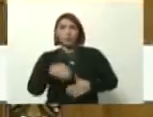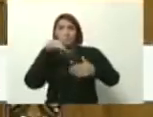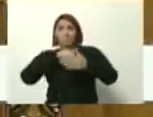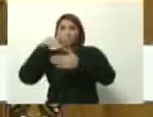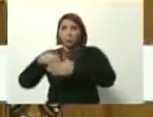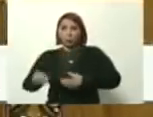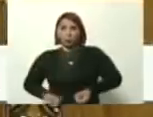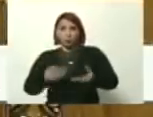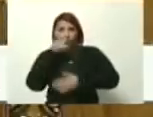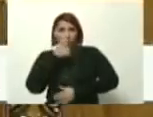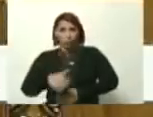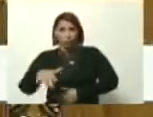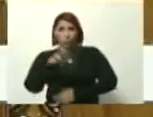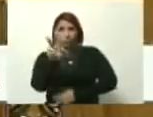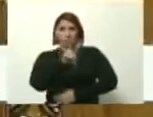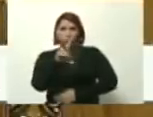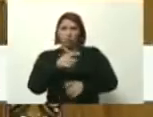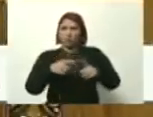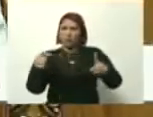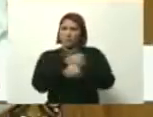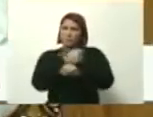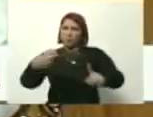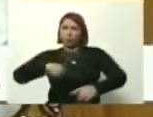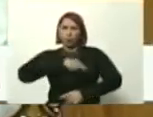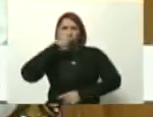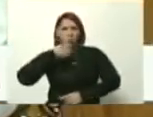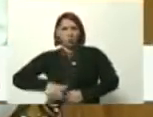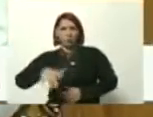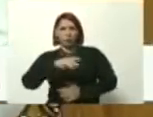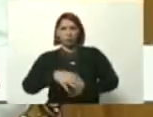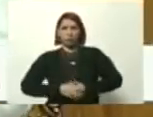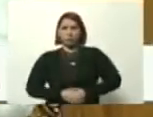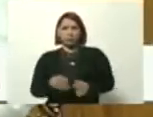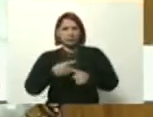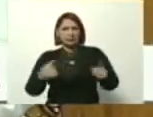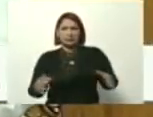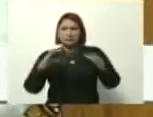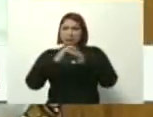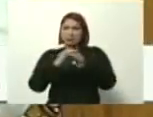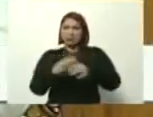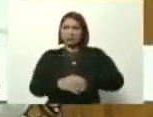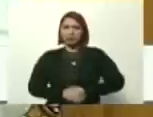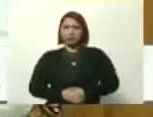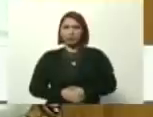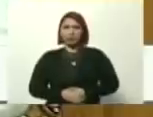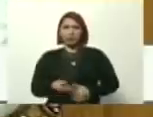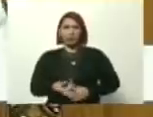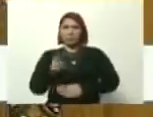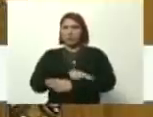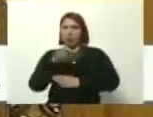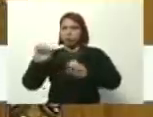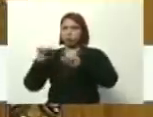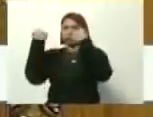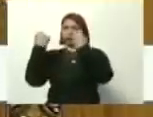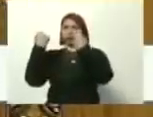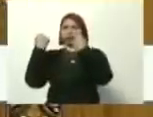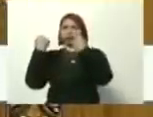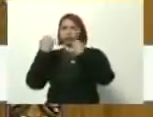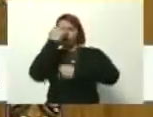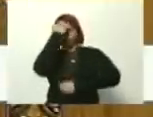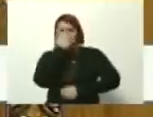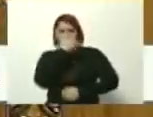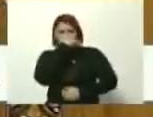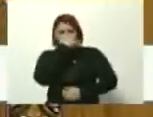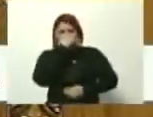le dio al pueblo venezolano para agredir a nuestro pueblo, para articular el peor bloqueo criminal que